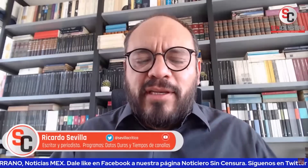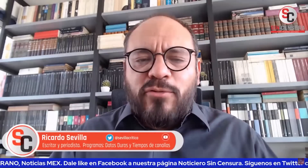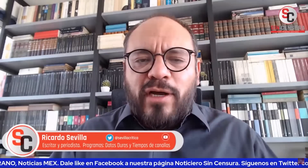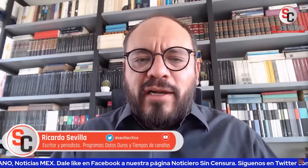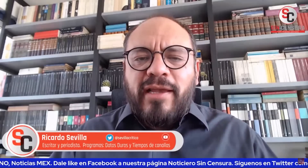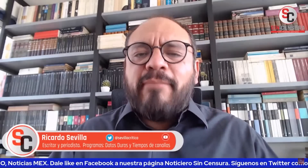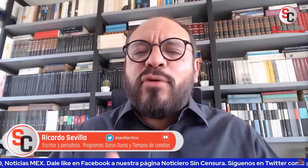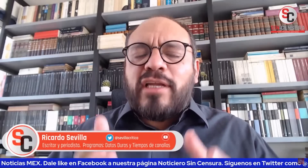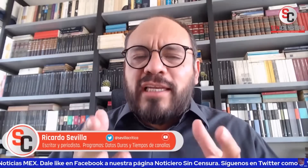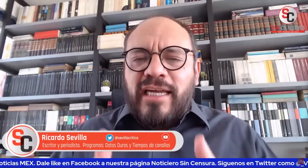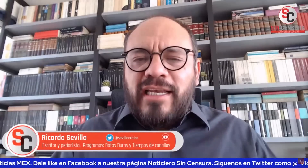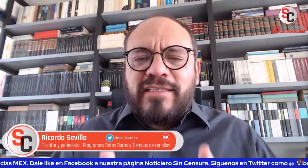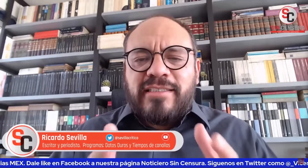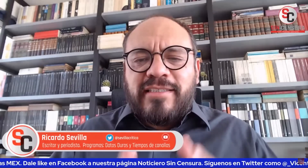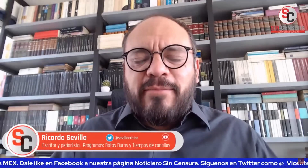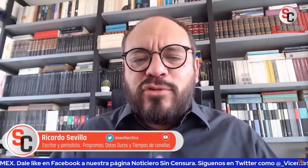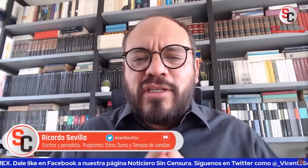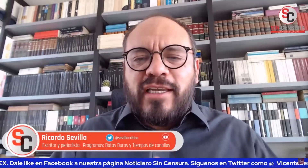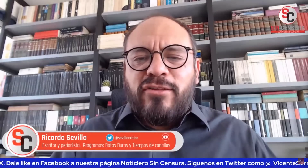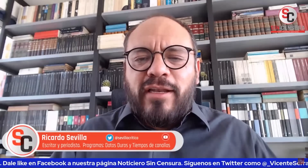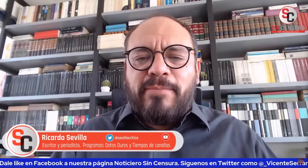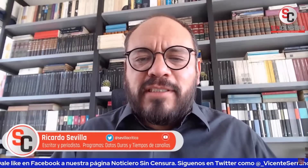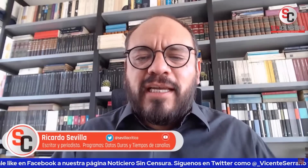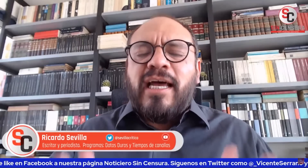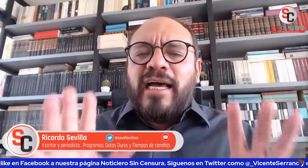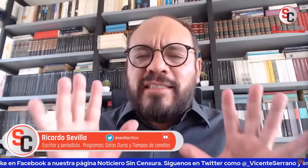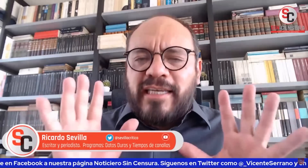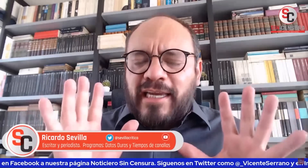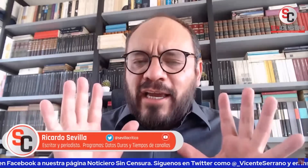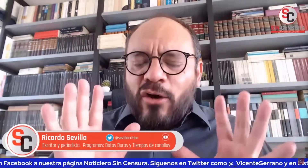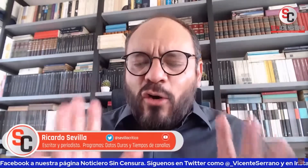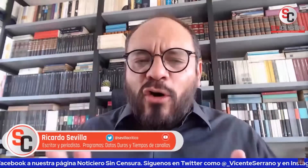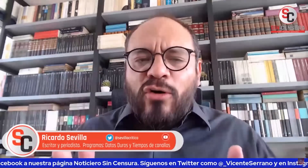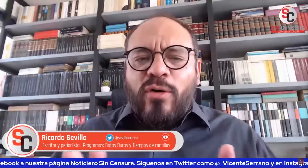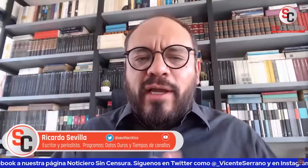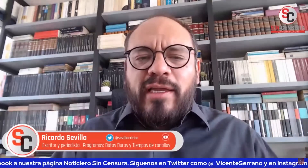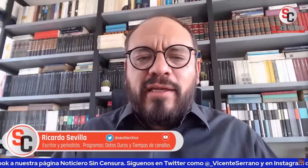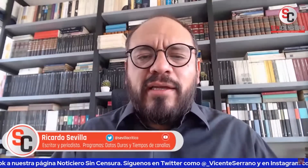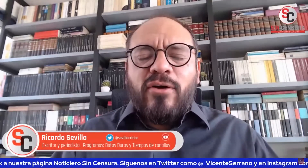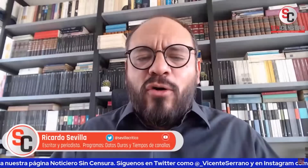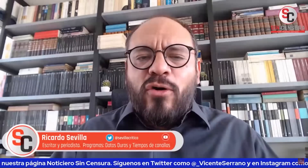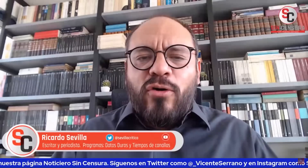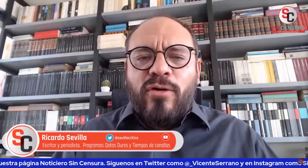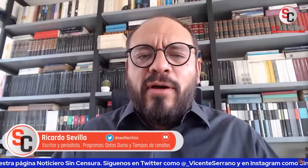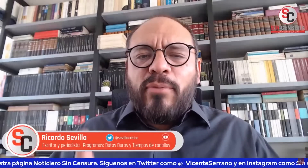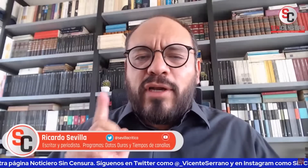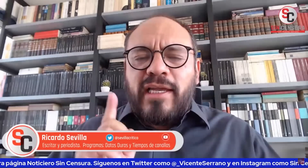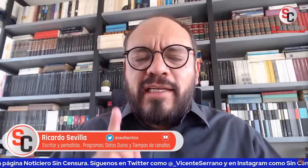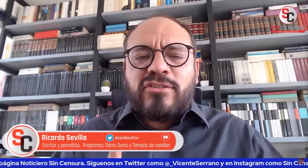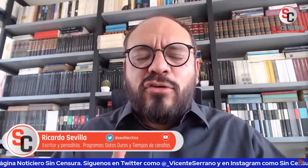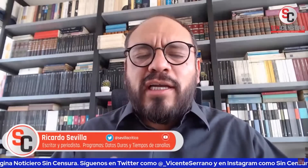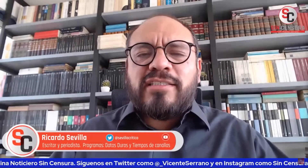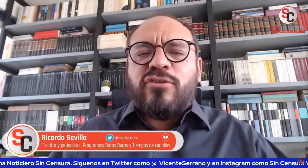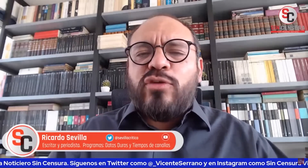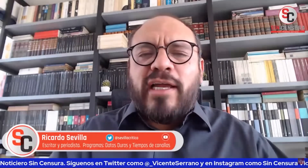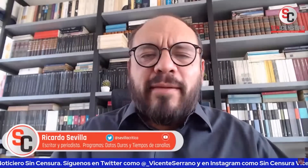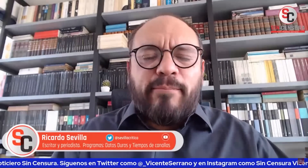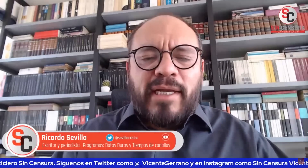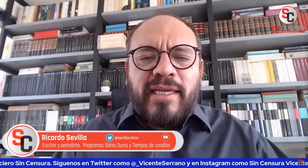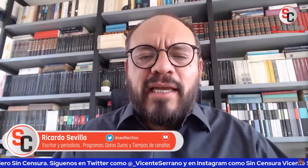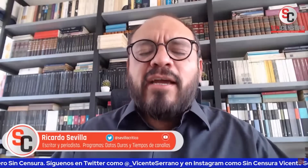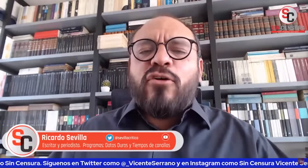vamos a averiguar, porque ya les estamos siguiendo la pista. Así que ojo ahí, ojo, porque esto es